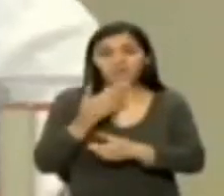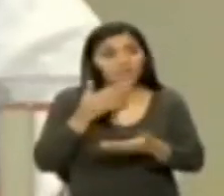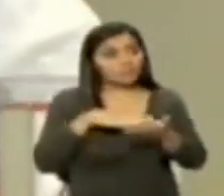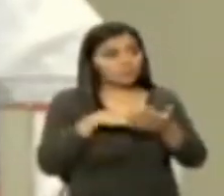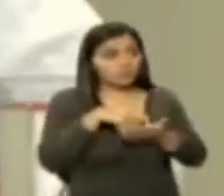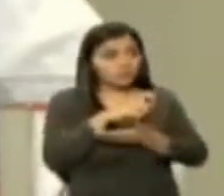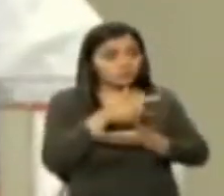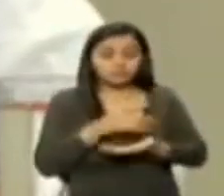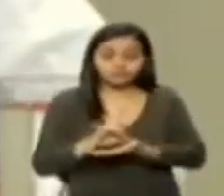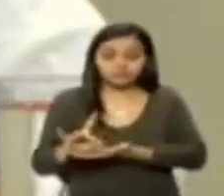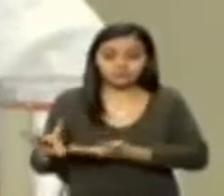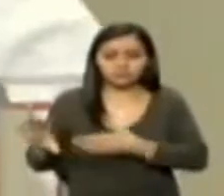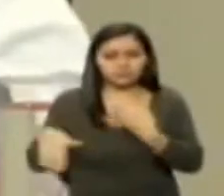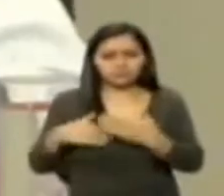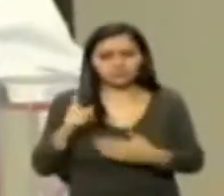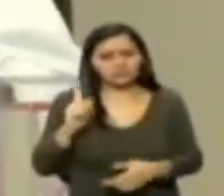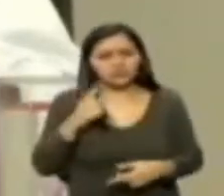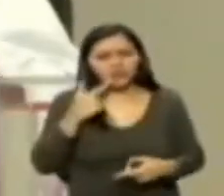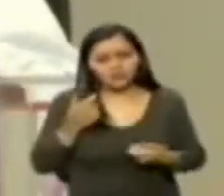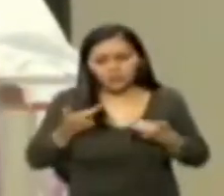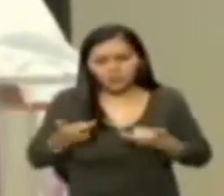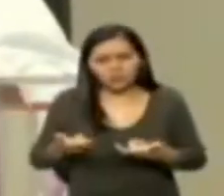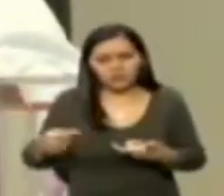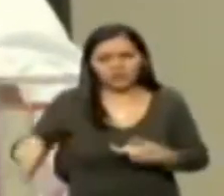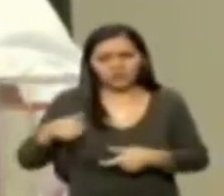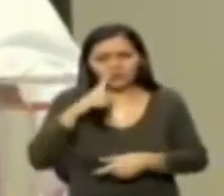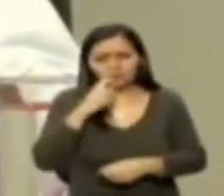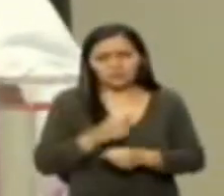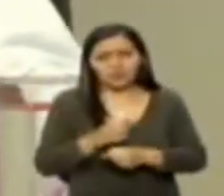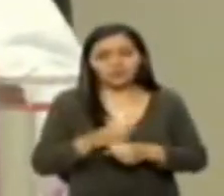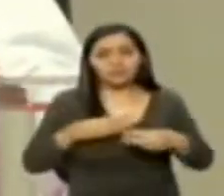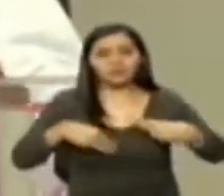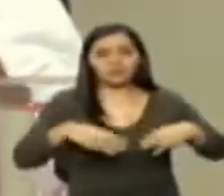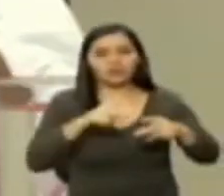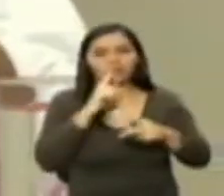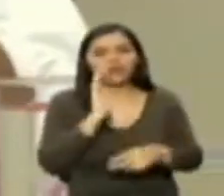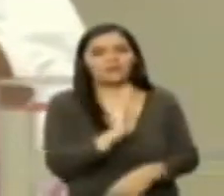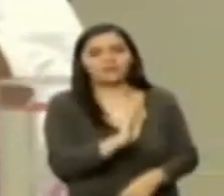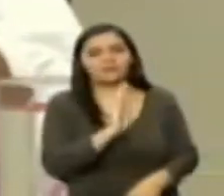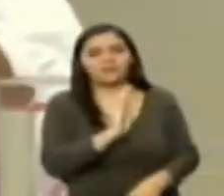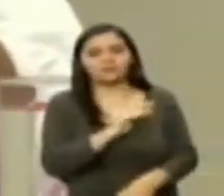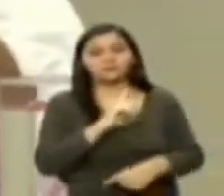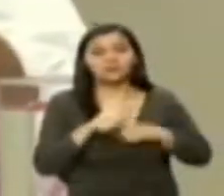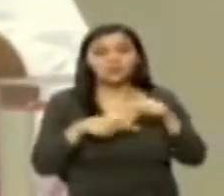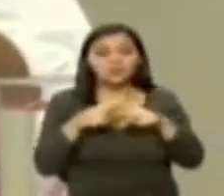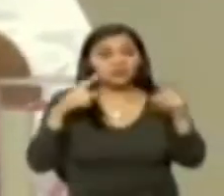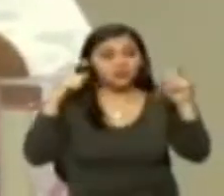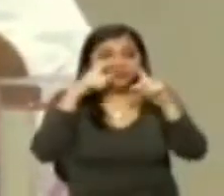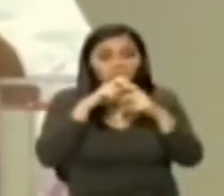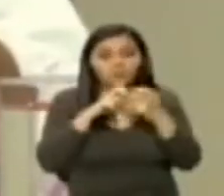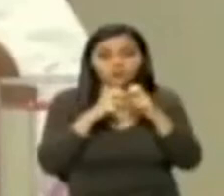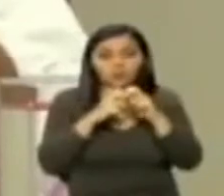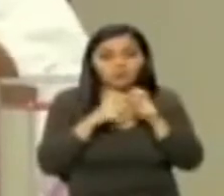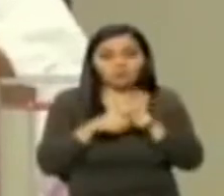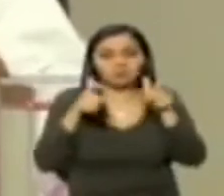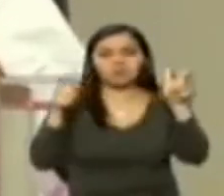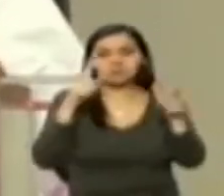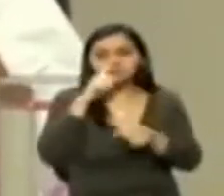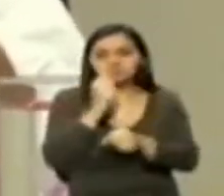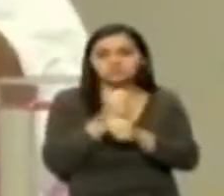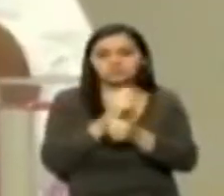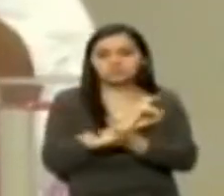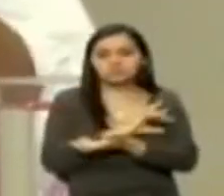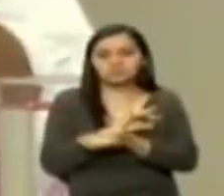despedir un trabajador. Entonces, esos son los mecanismos, las estructuras de América Latina que hacen que cuando haya dificultades, aumente desempleo,